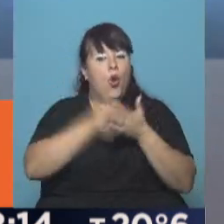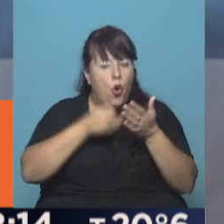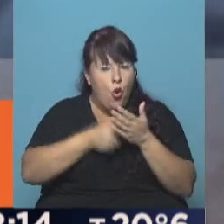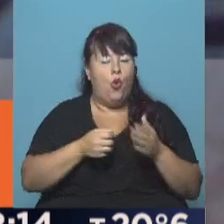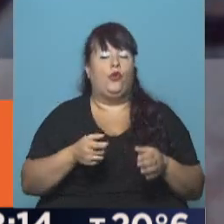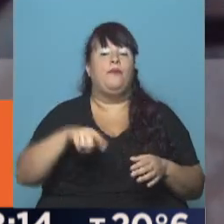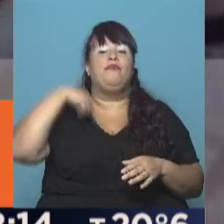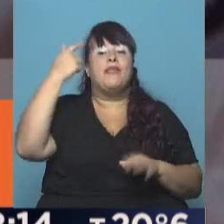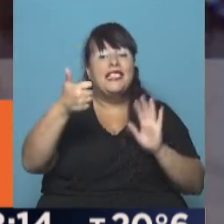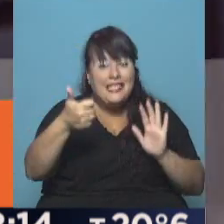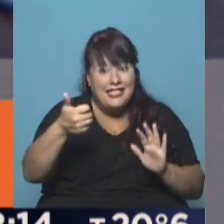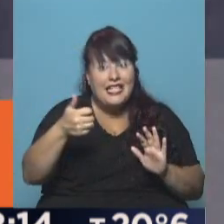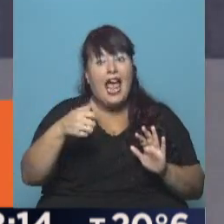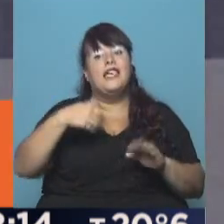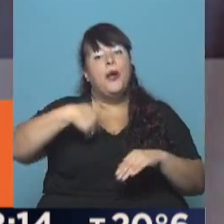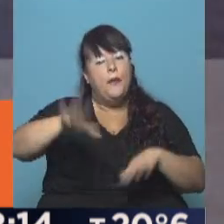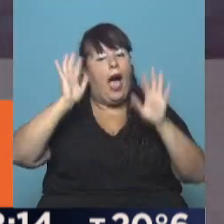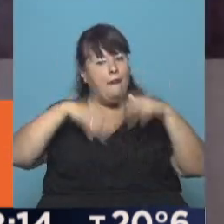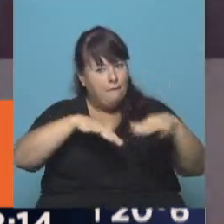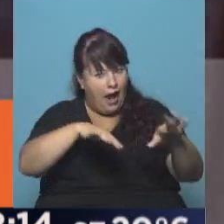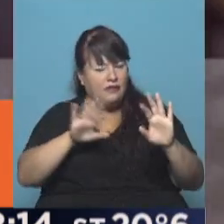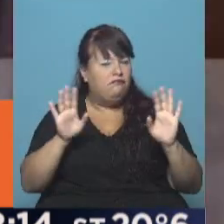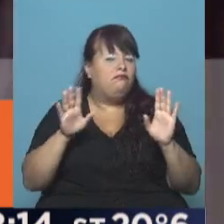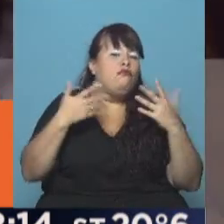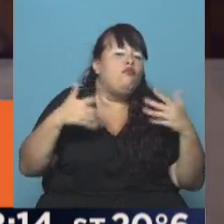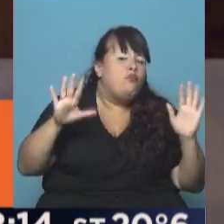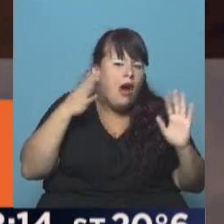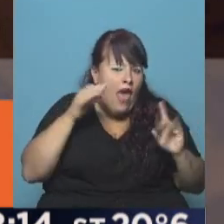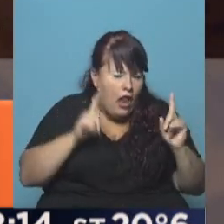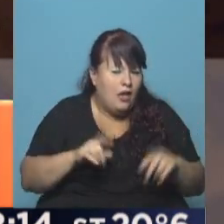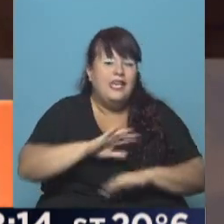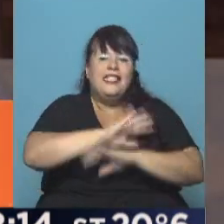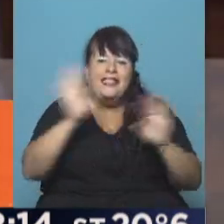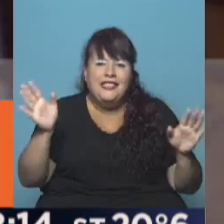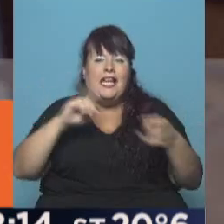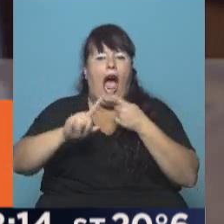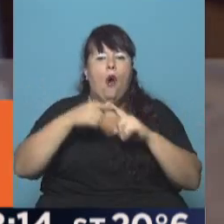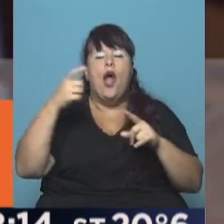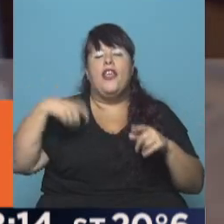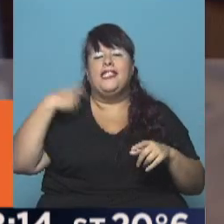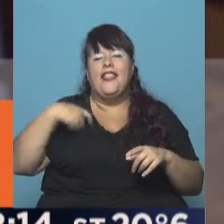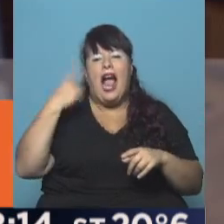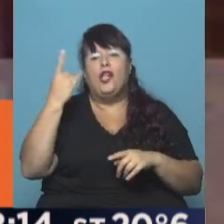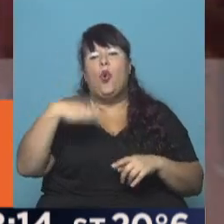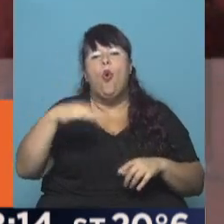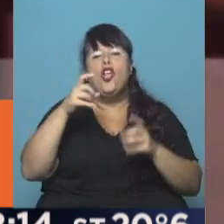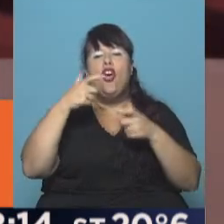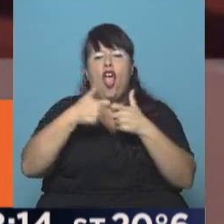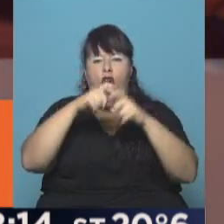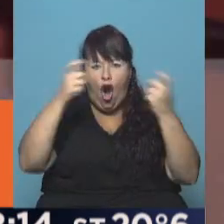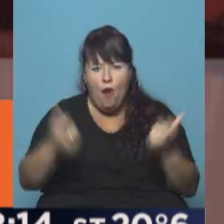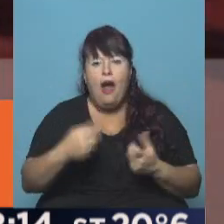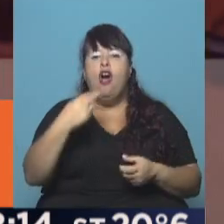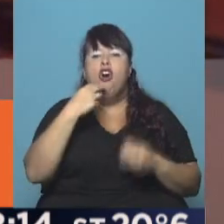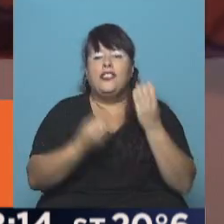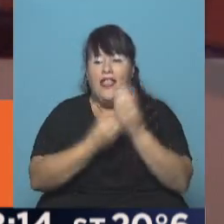y el día 6 vamos a movilizarnos como podamos ya hay una convocatoria del sindicato único del neumático y